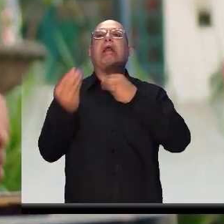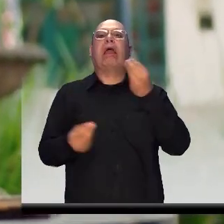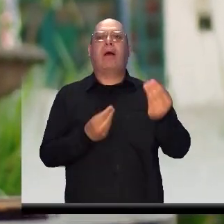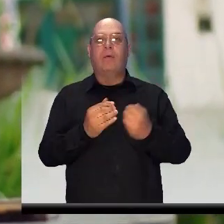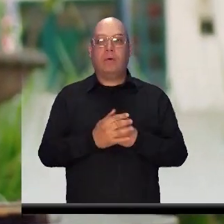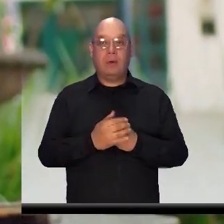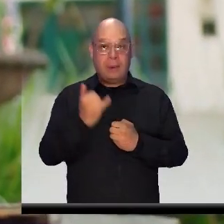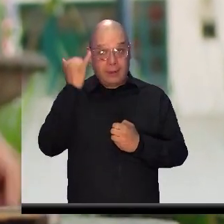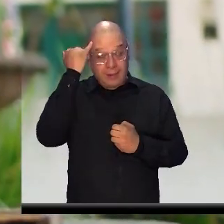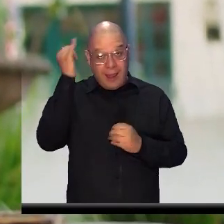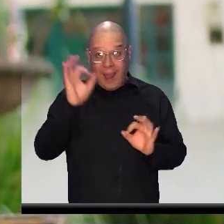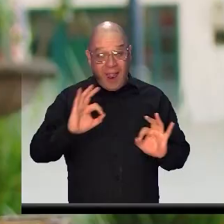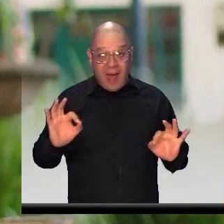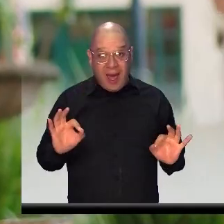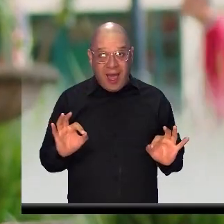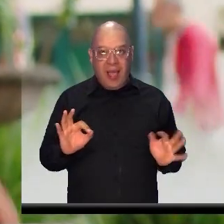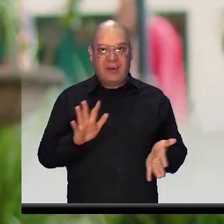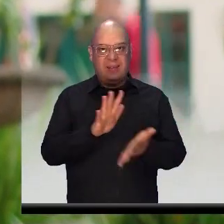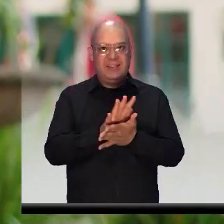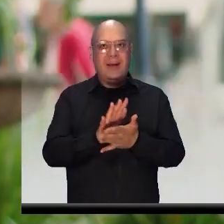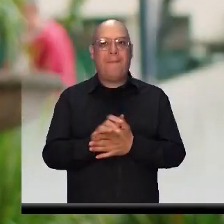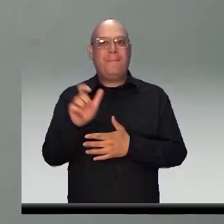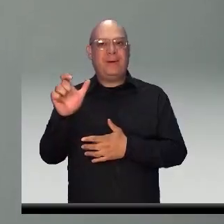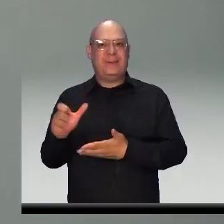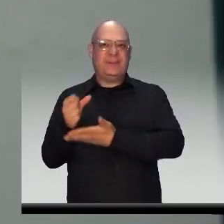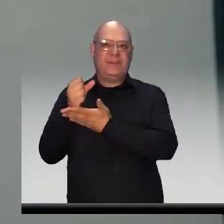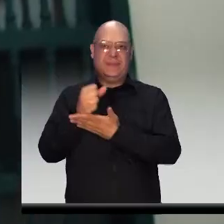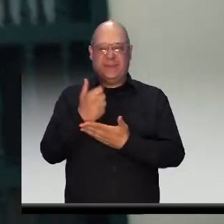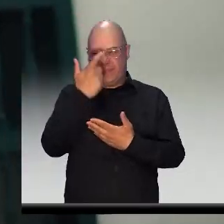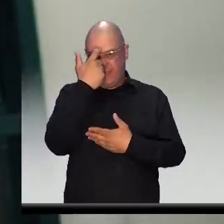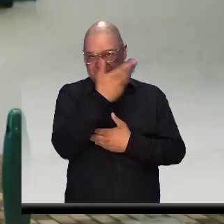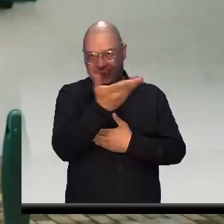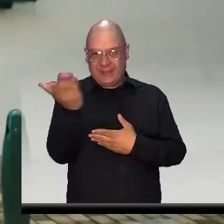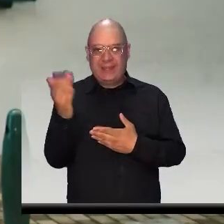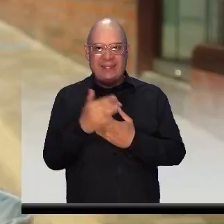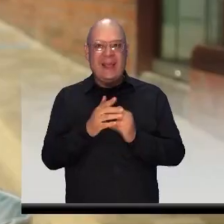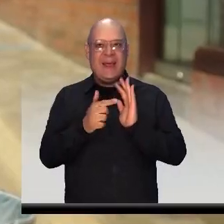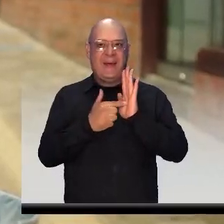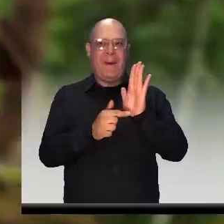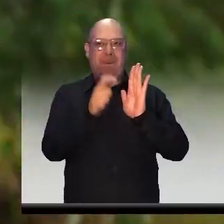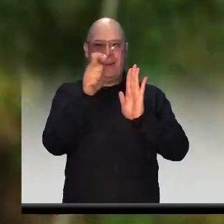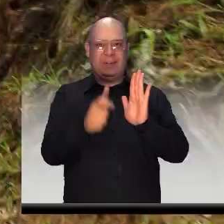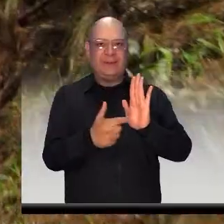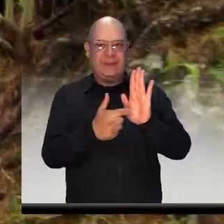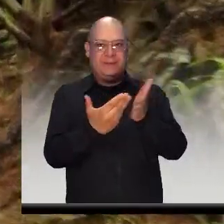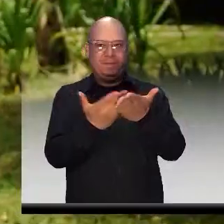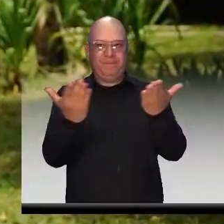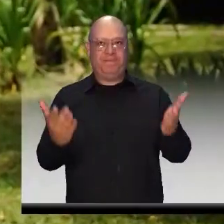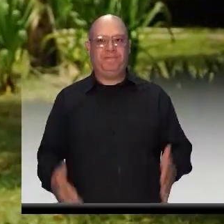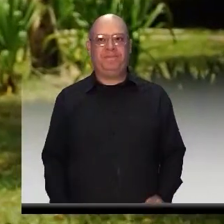idea, déjeme decirle que hay alguien que sí lo está retando. Y ahorita se los voy a mostrar.